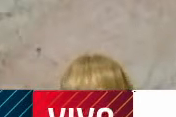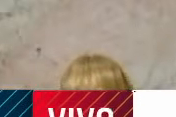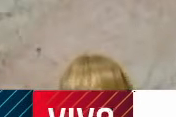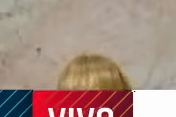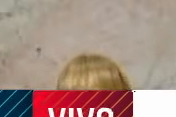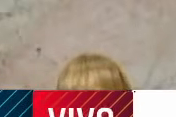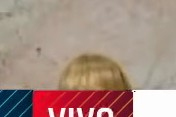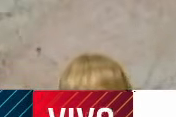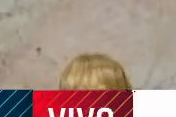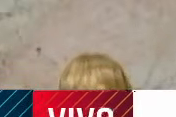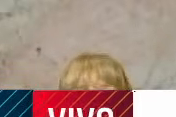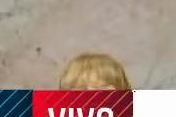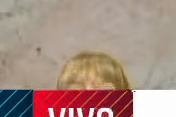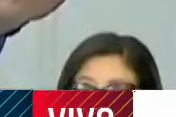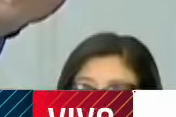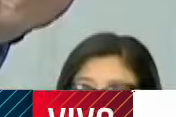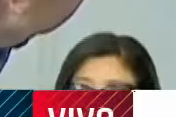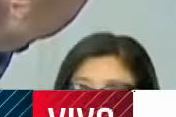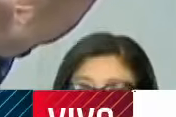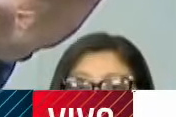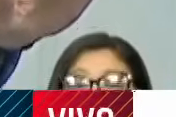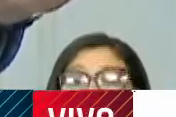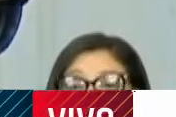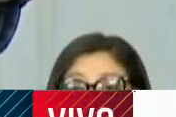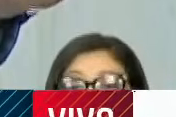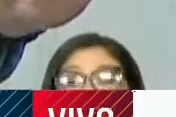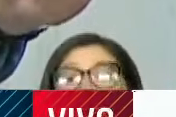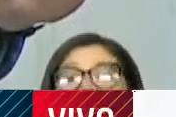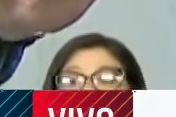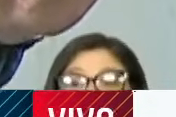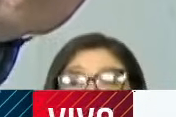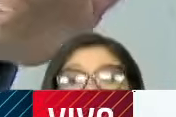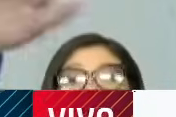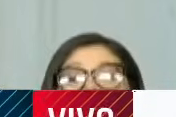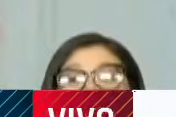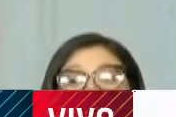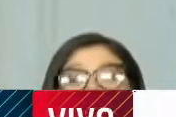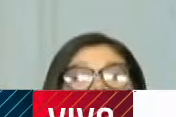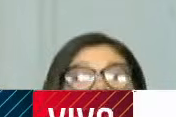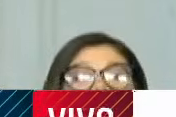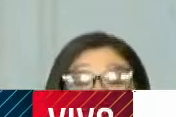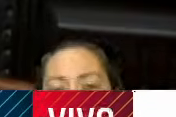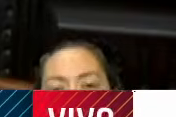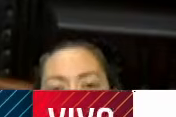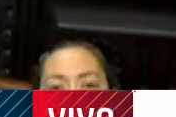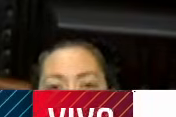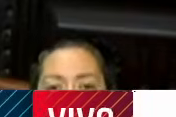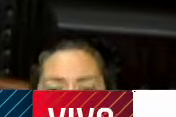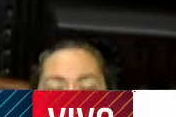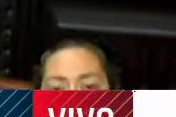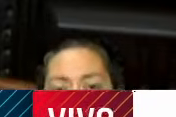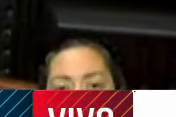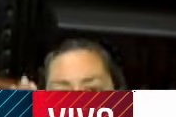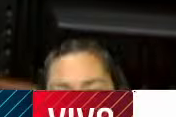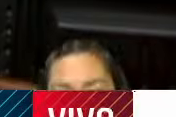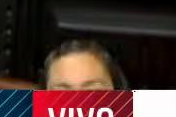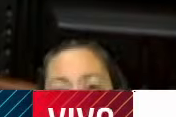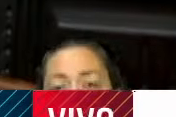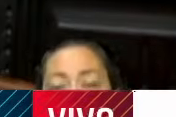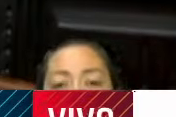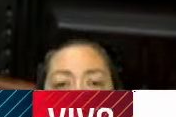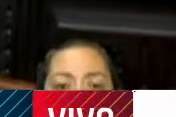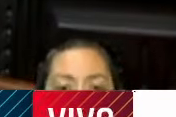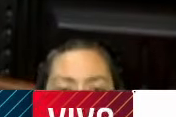tranquilidad? Yo noté más tranquilidad que nerviosismo. Epa, ¿y por qué fue justo? Explícame un poco eso. No, lo que sí noté era que si